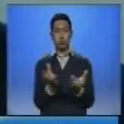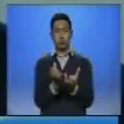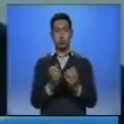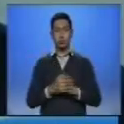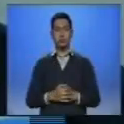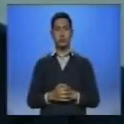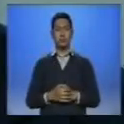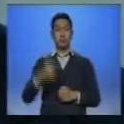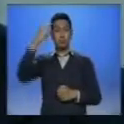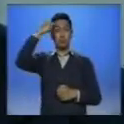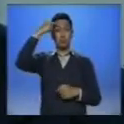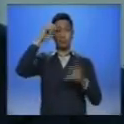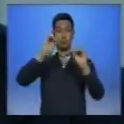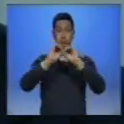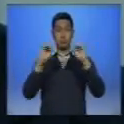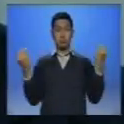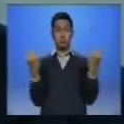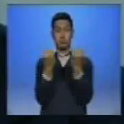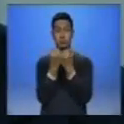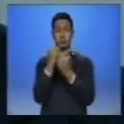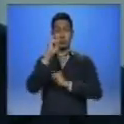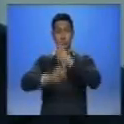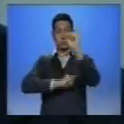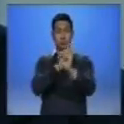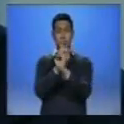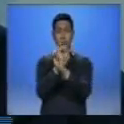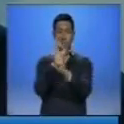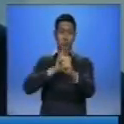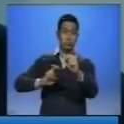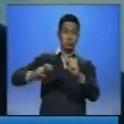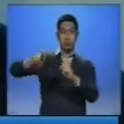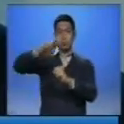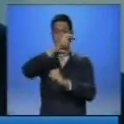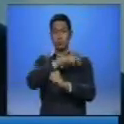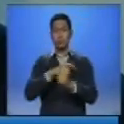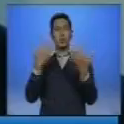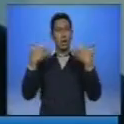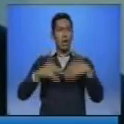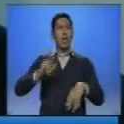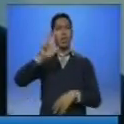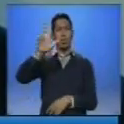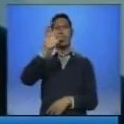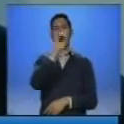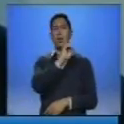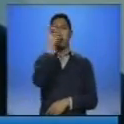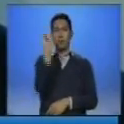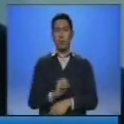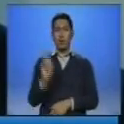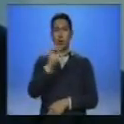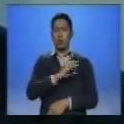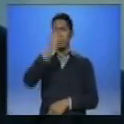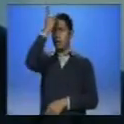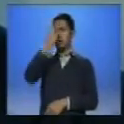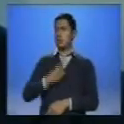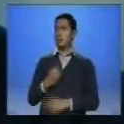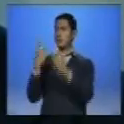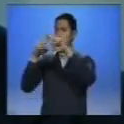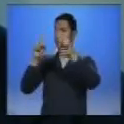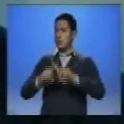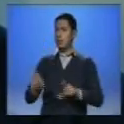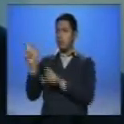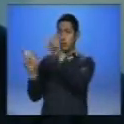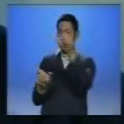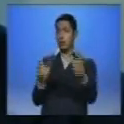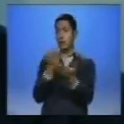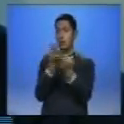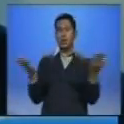la Organización Mundial del Turismo ya está hablando de que más del 30% de la decisión de buscar un destino turístico